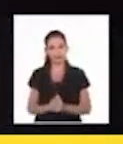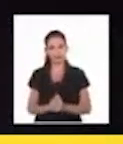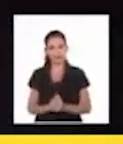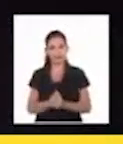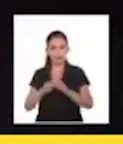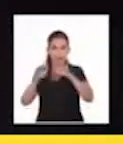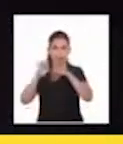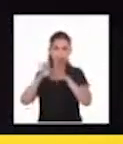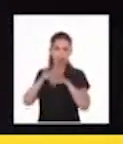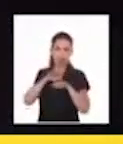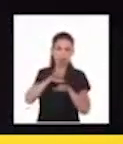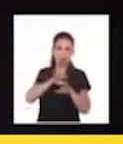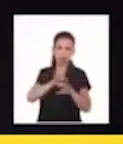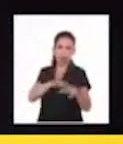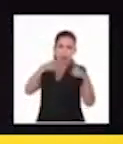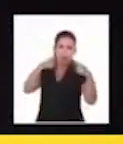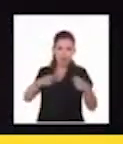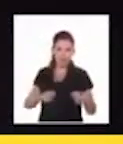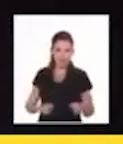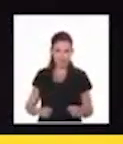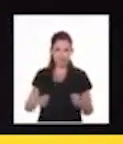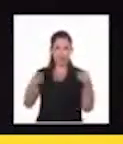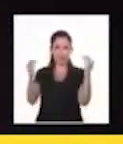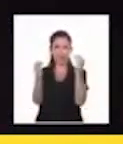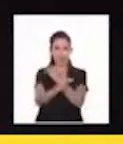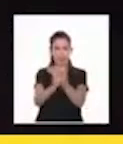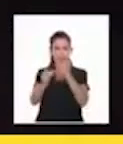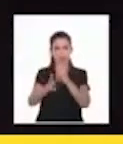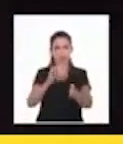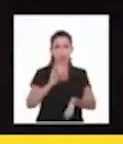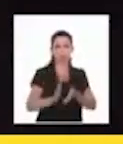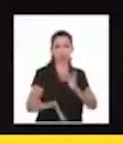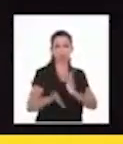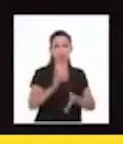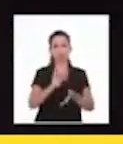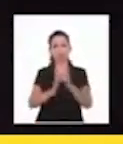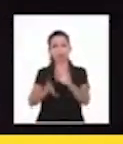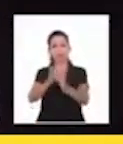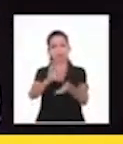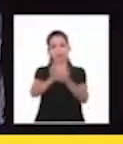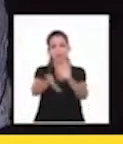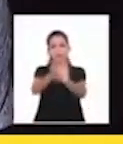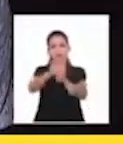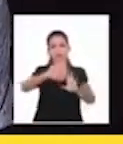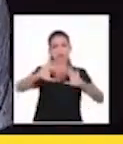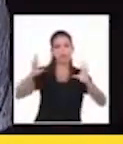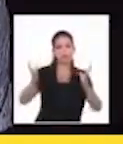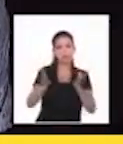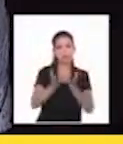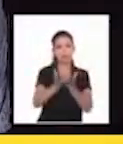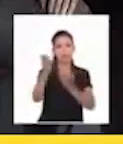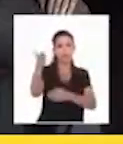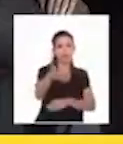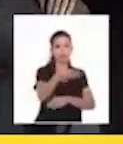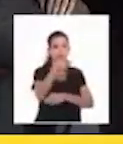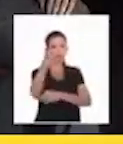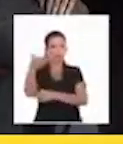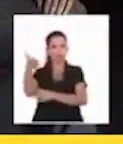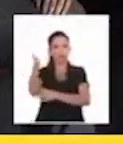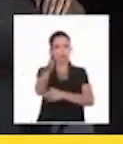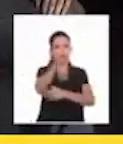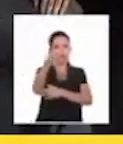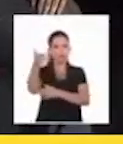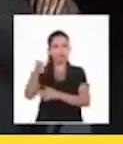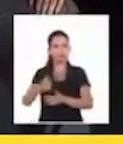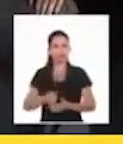por la carretera por todo el paisaje se abrió la bandera en la Caravana de